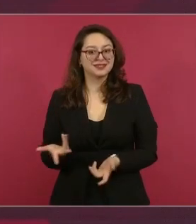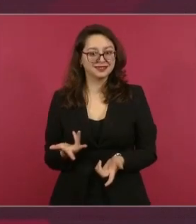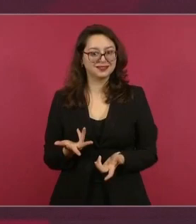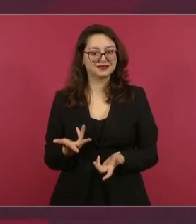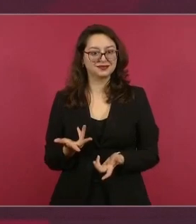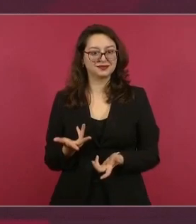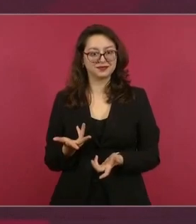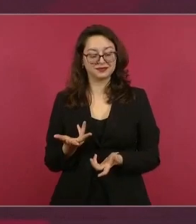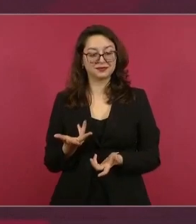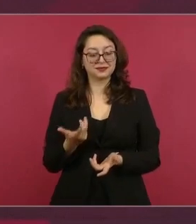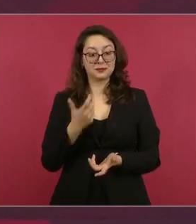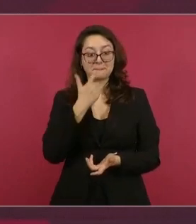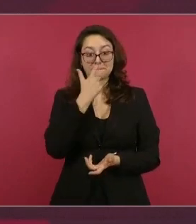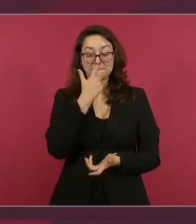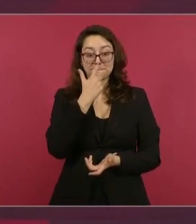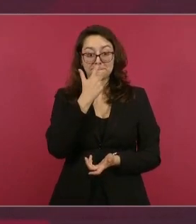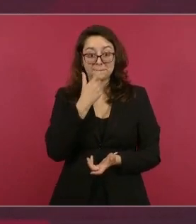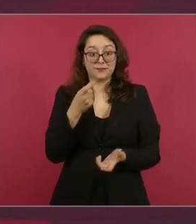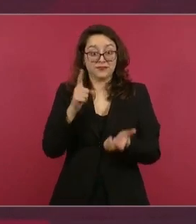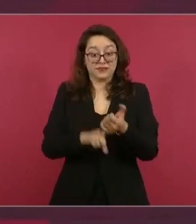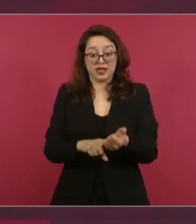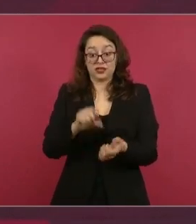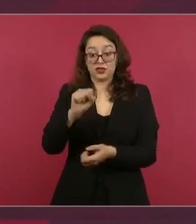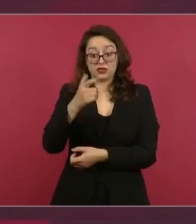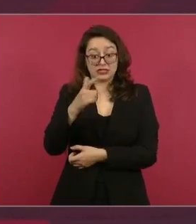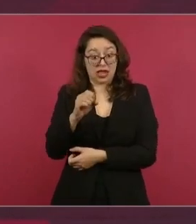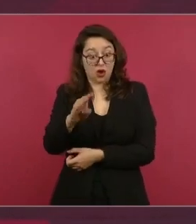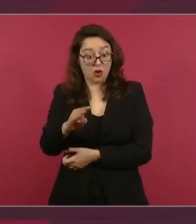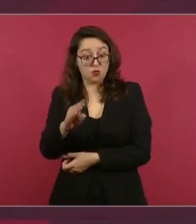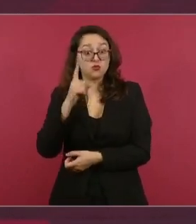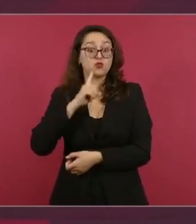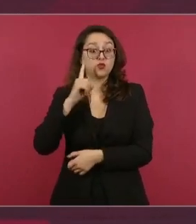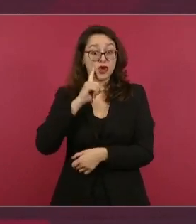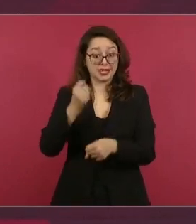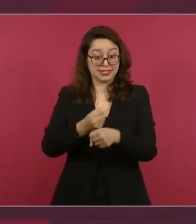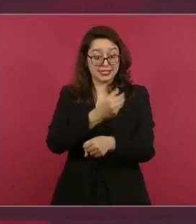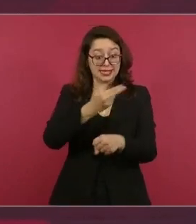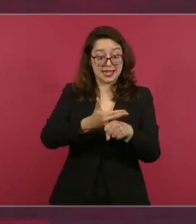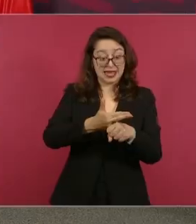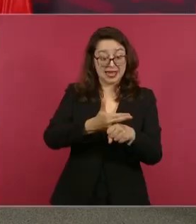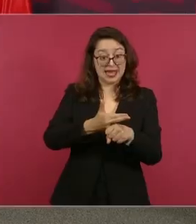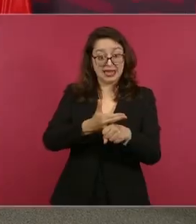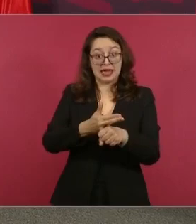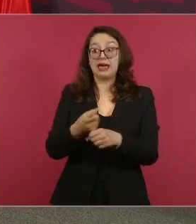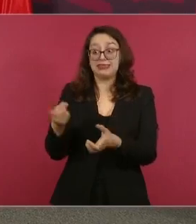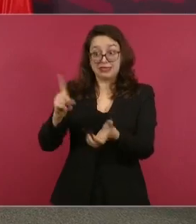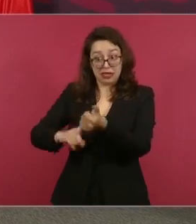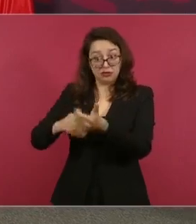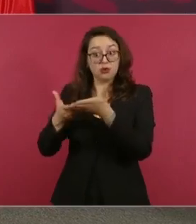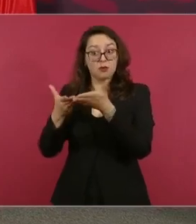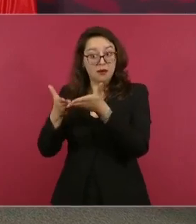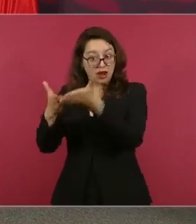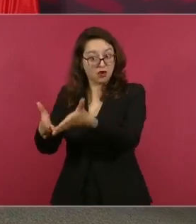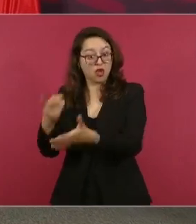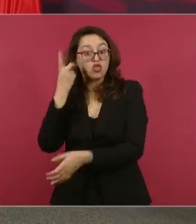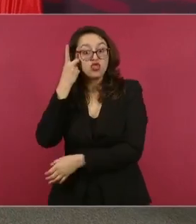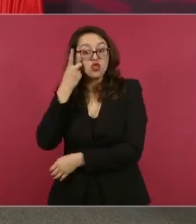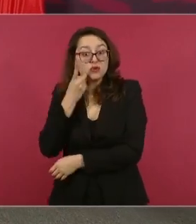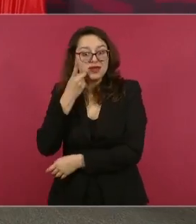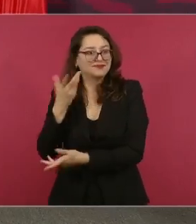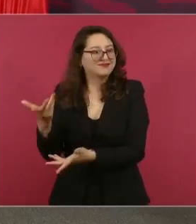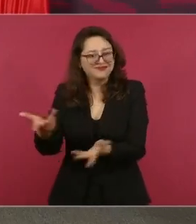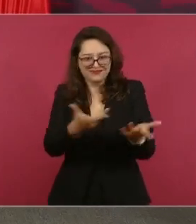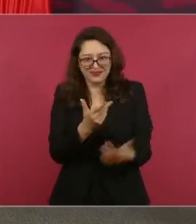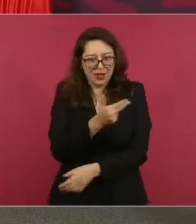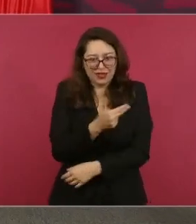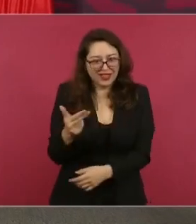la secretaria de Gobernación y de Seguridad Pública, porque no hay